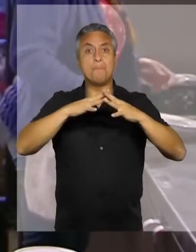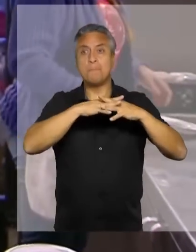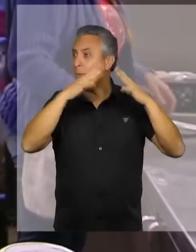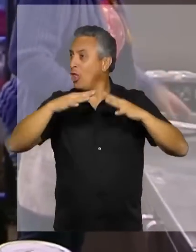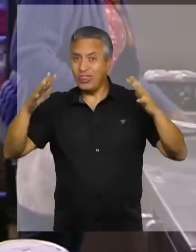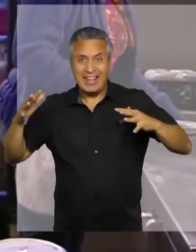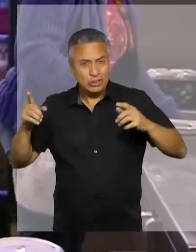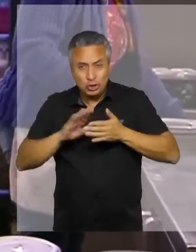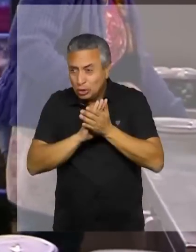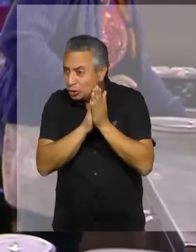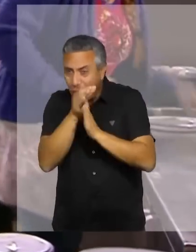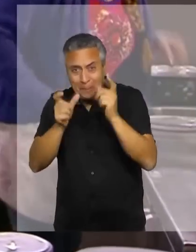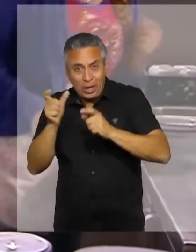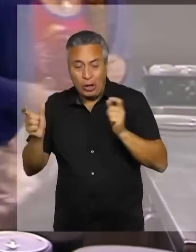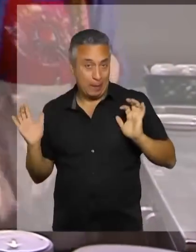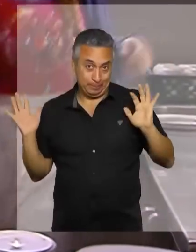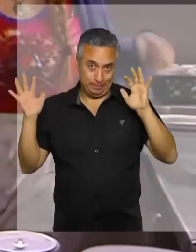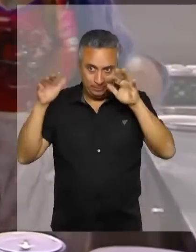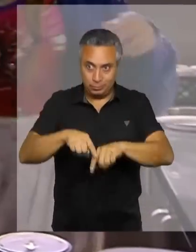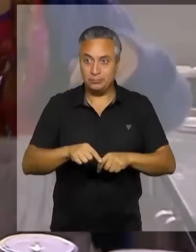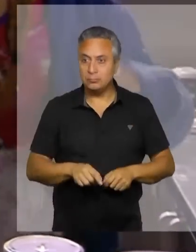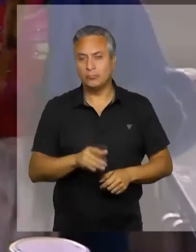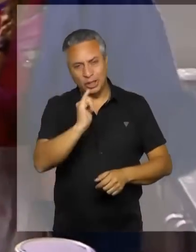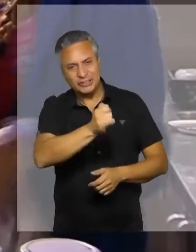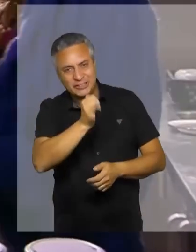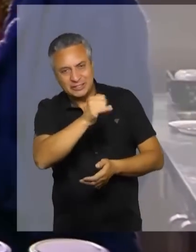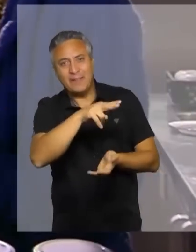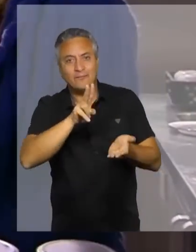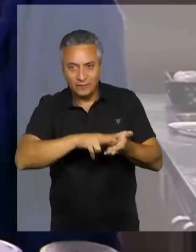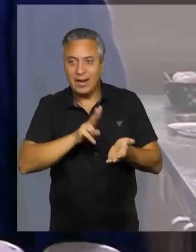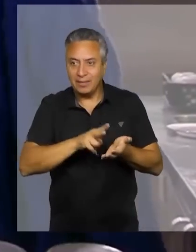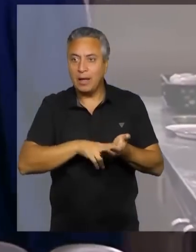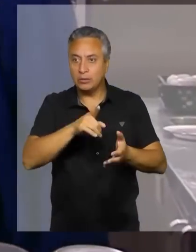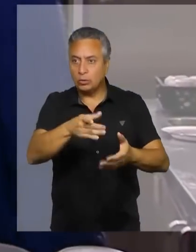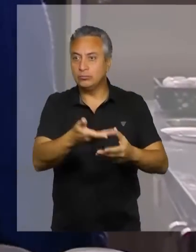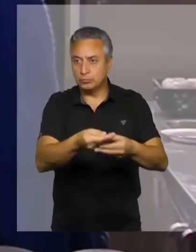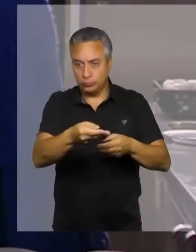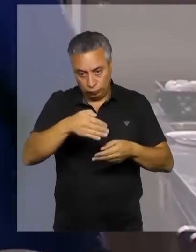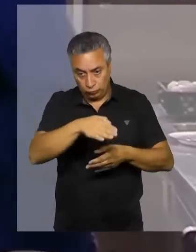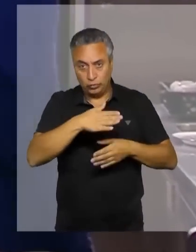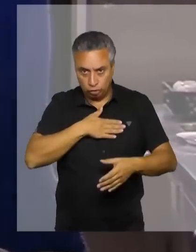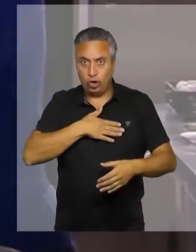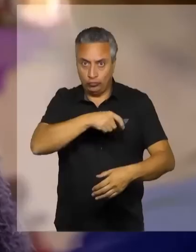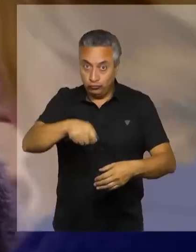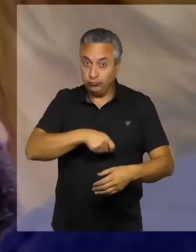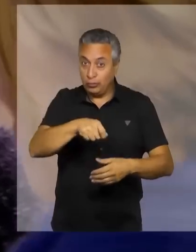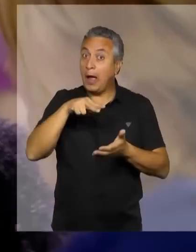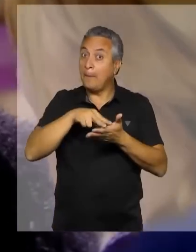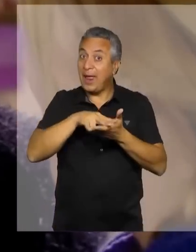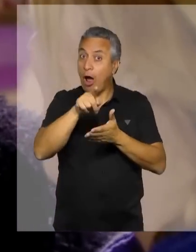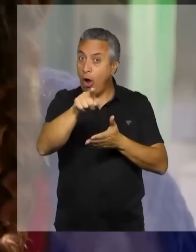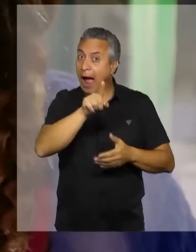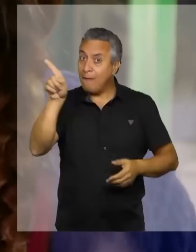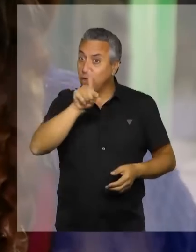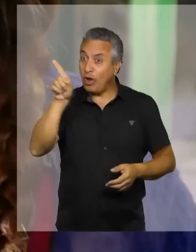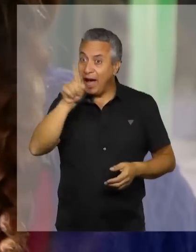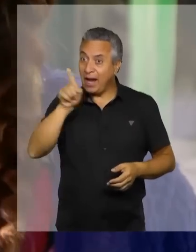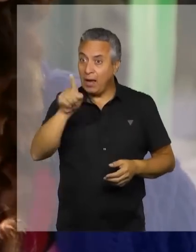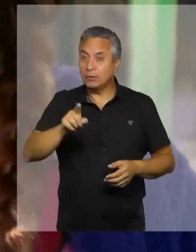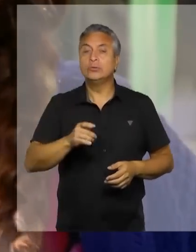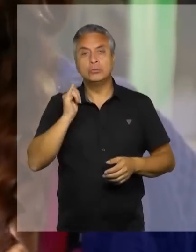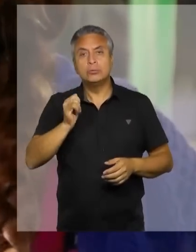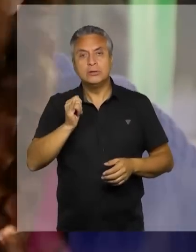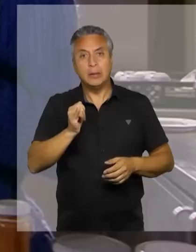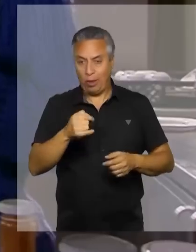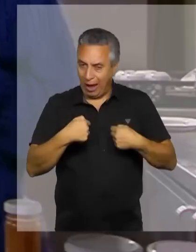acá. Ay, sí, es verdad. Ya, córrete para allá y pásame el cucharón porque te están esperando allá afuera. ¿A mí? Ay, sí, pues no va a ser a